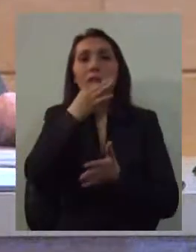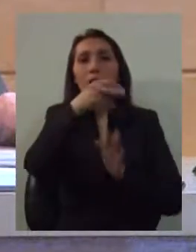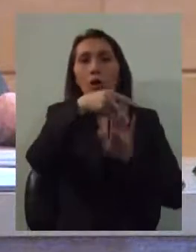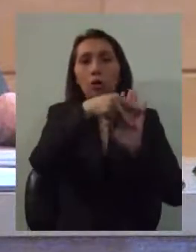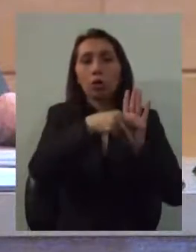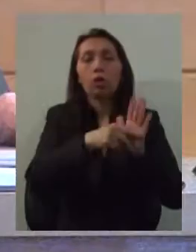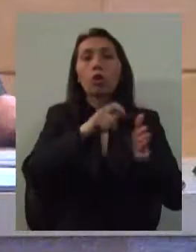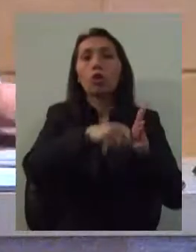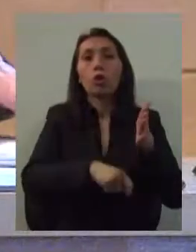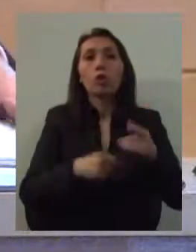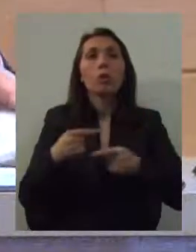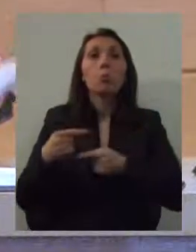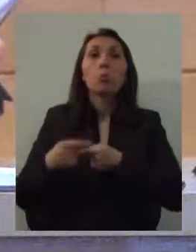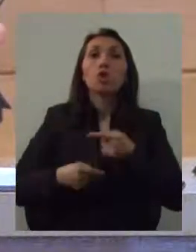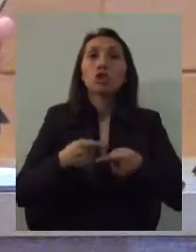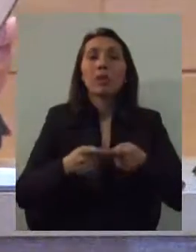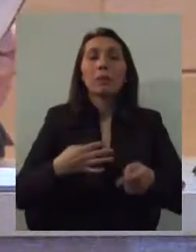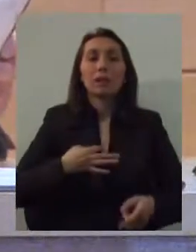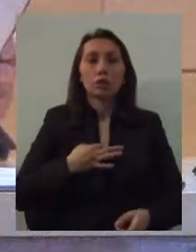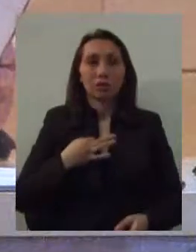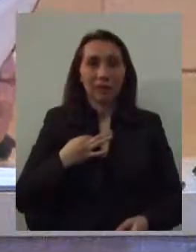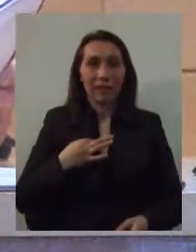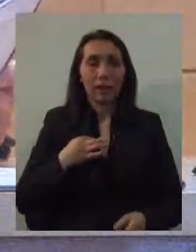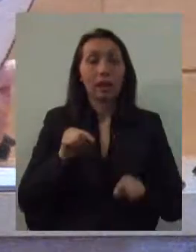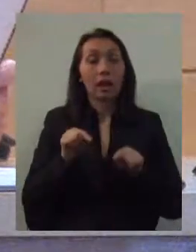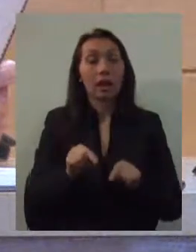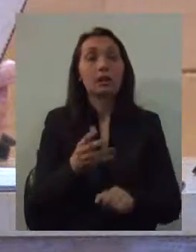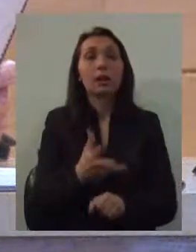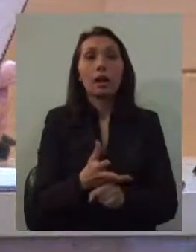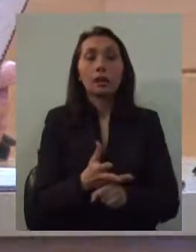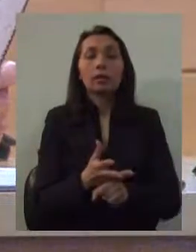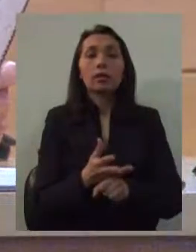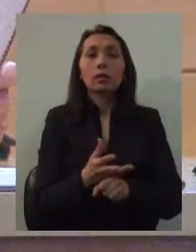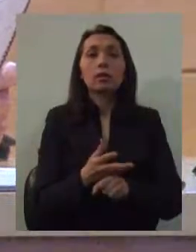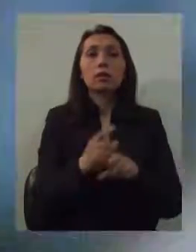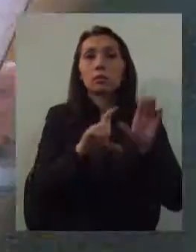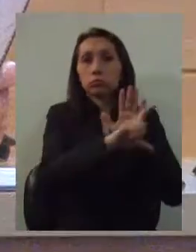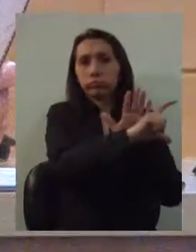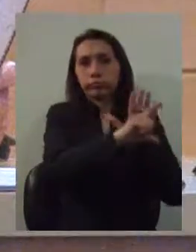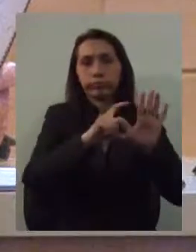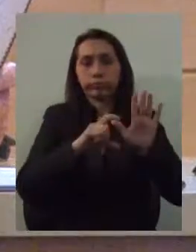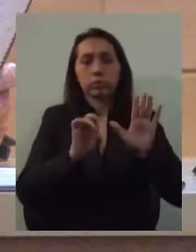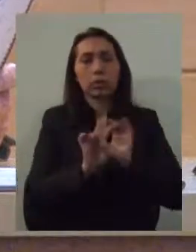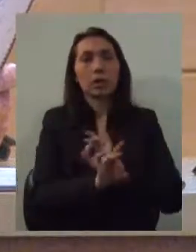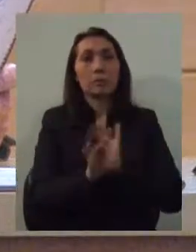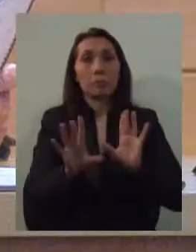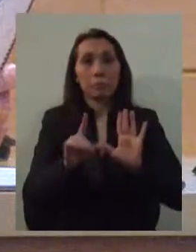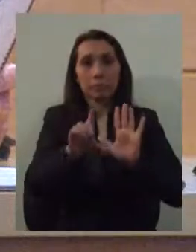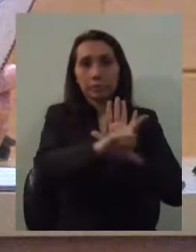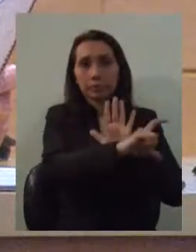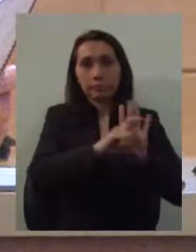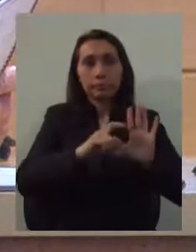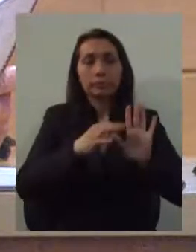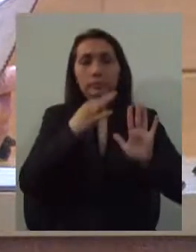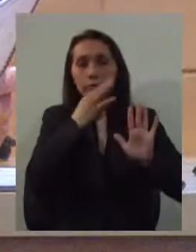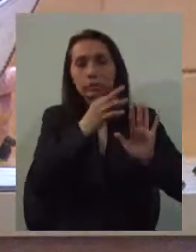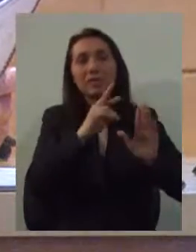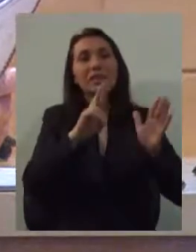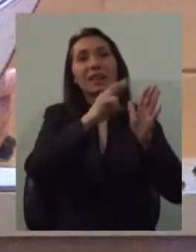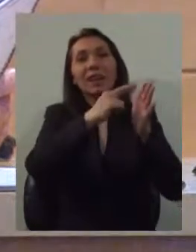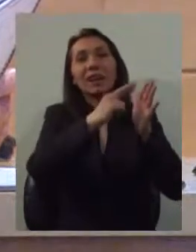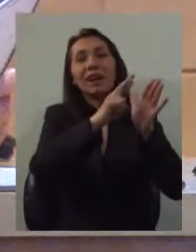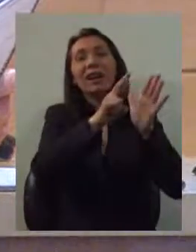el Código de Procedimiento Civil y tiene allí un párrafo especial en unas reglas que